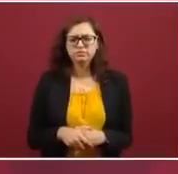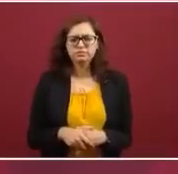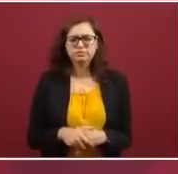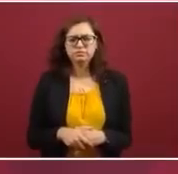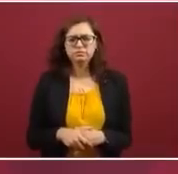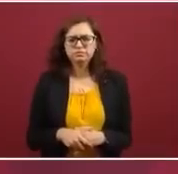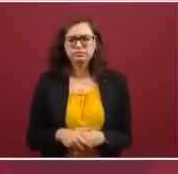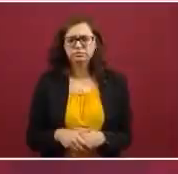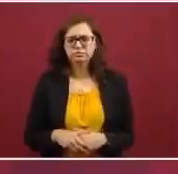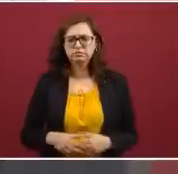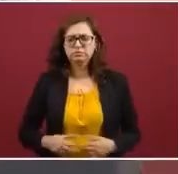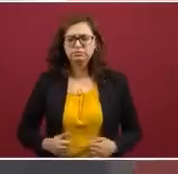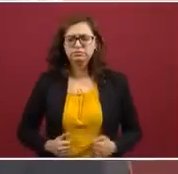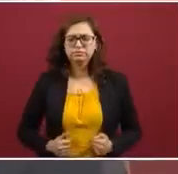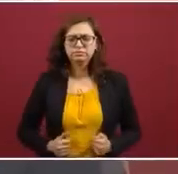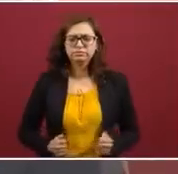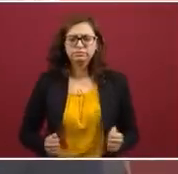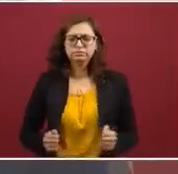recursos,